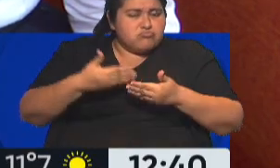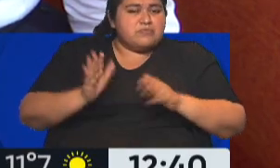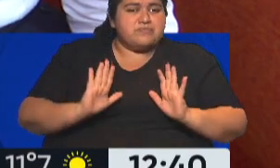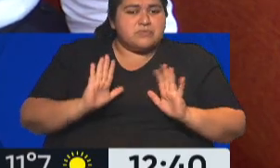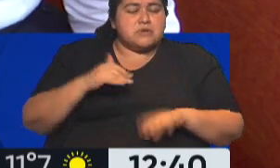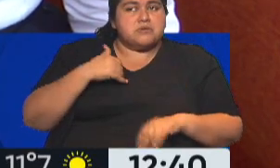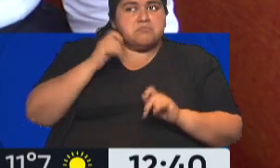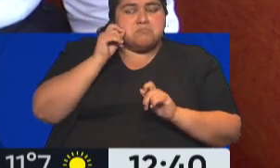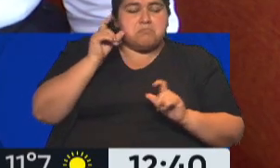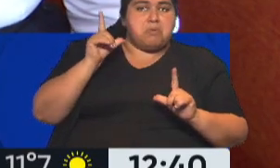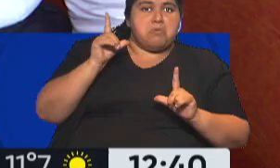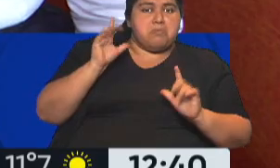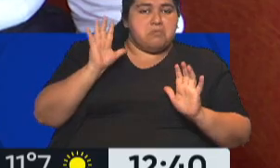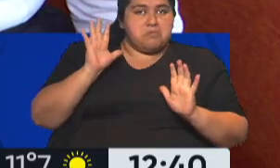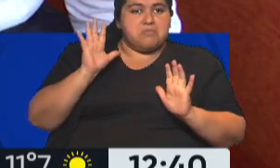Llama la atención